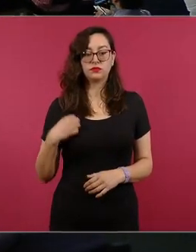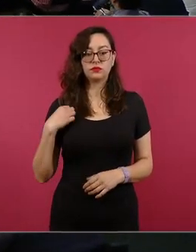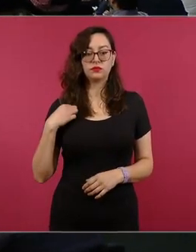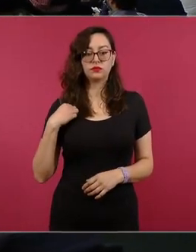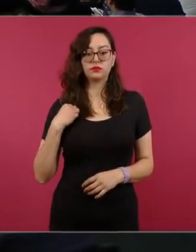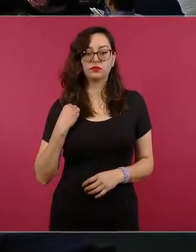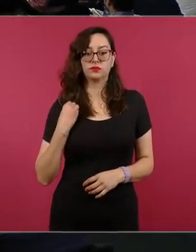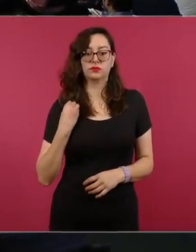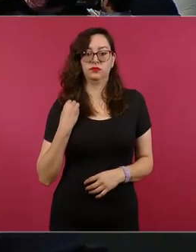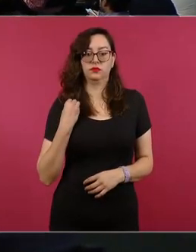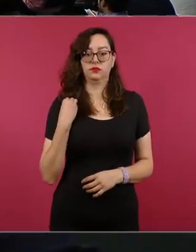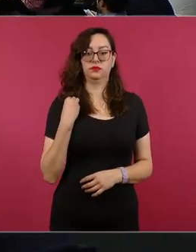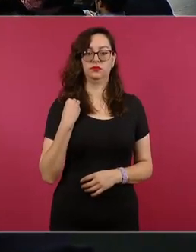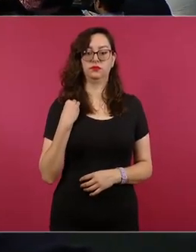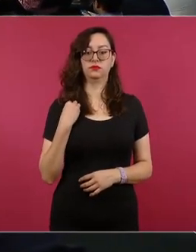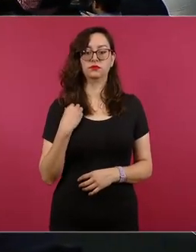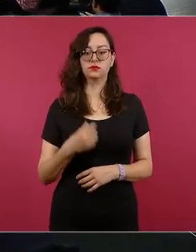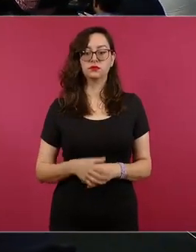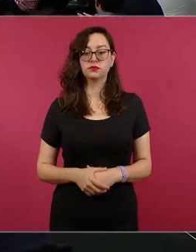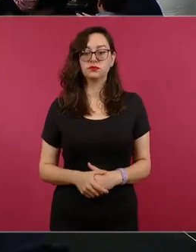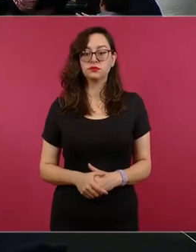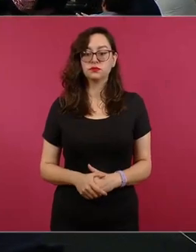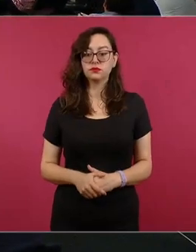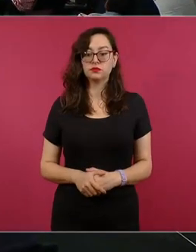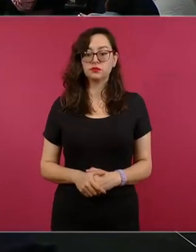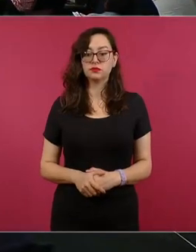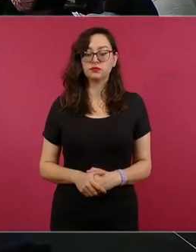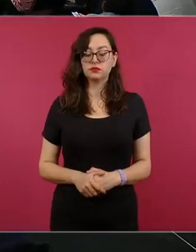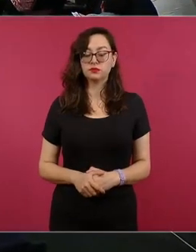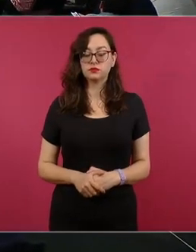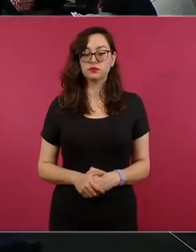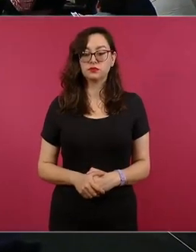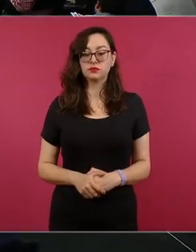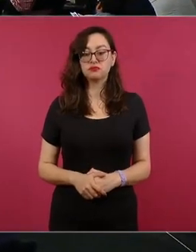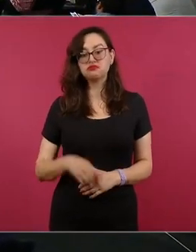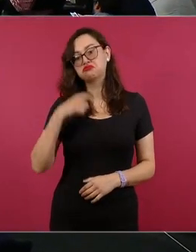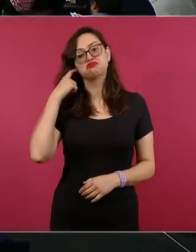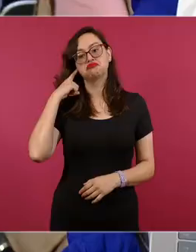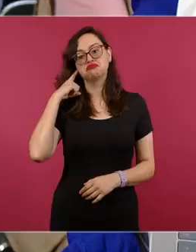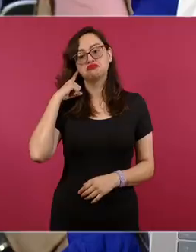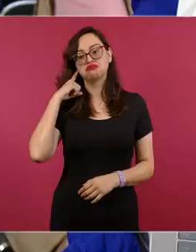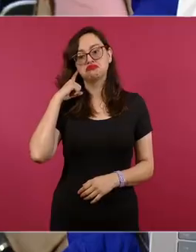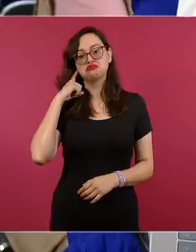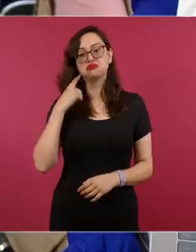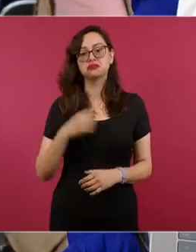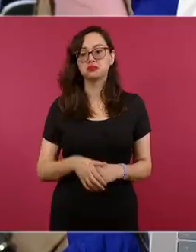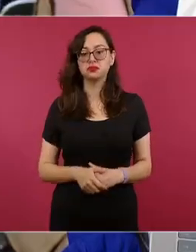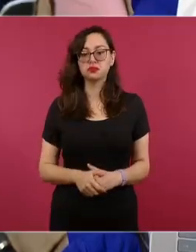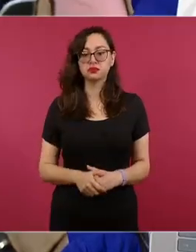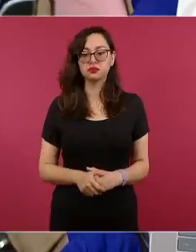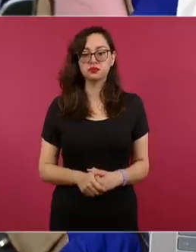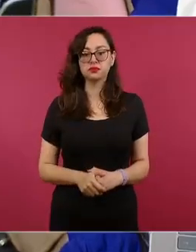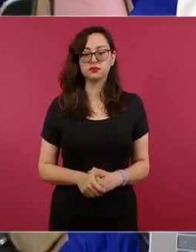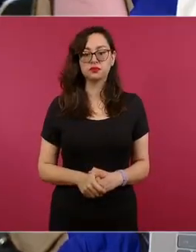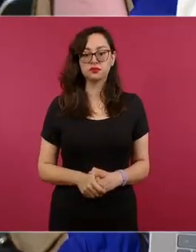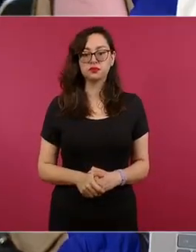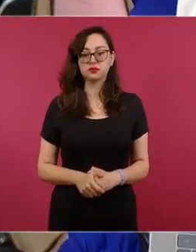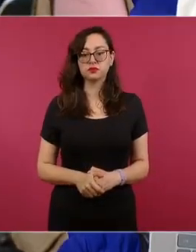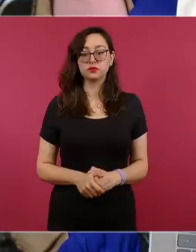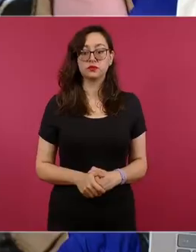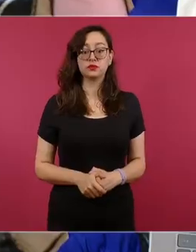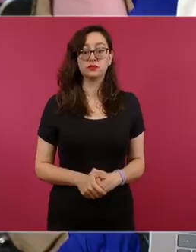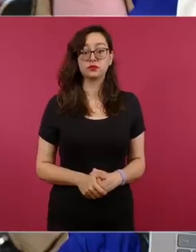bueno que lo explicara específicamente en el tema de la imprescriptibilidad, que creo que maneja bien en los términos. Ah, no, esa palabra es